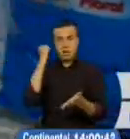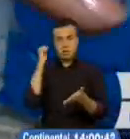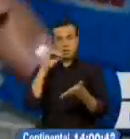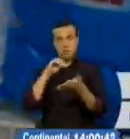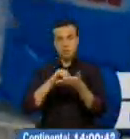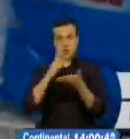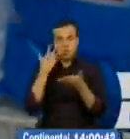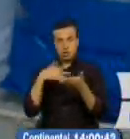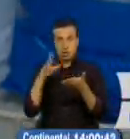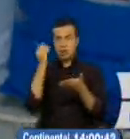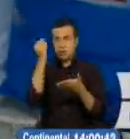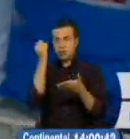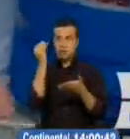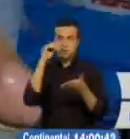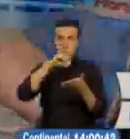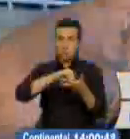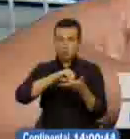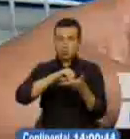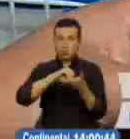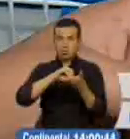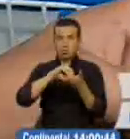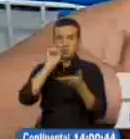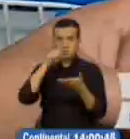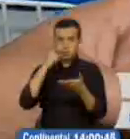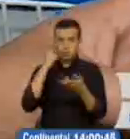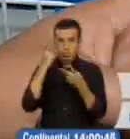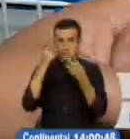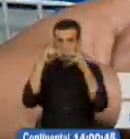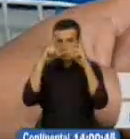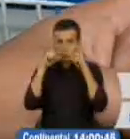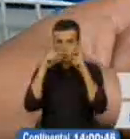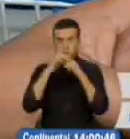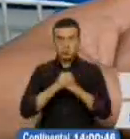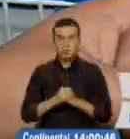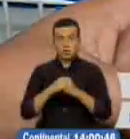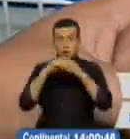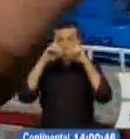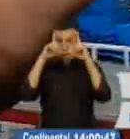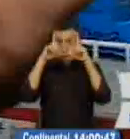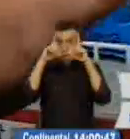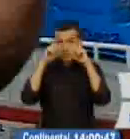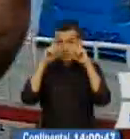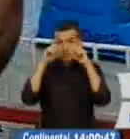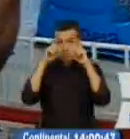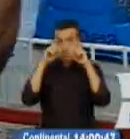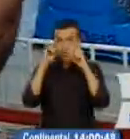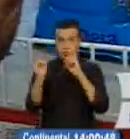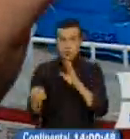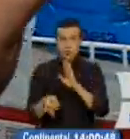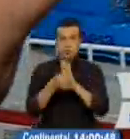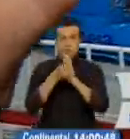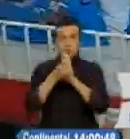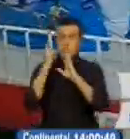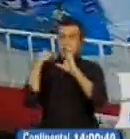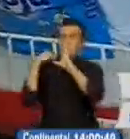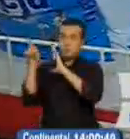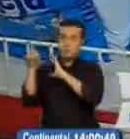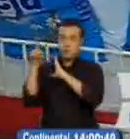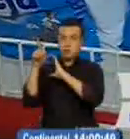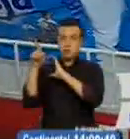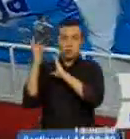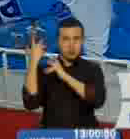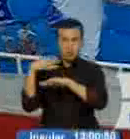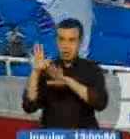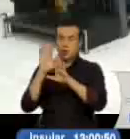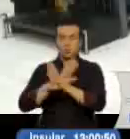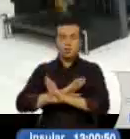Luego pongo el precio y puedo tomar una foto. Y esa foto lo cargo, lo envío y ha finalizado